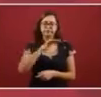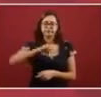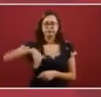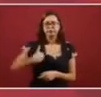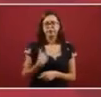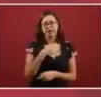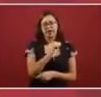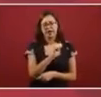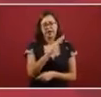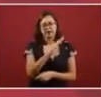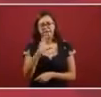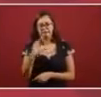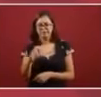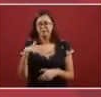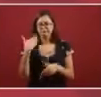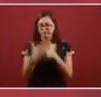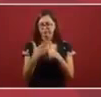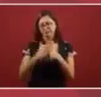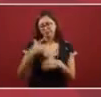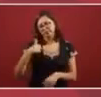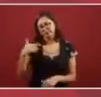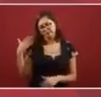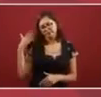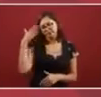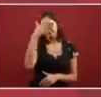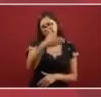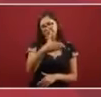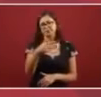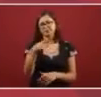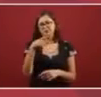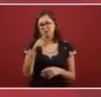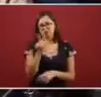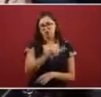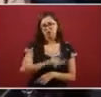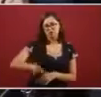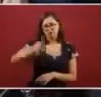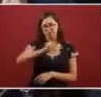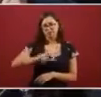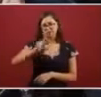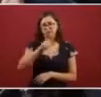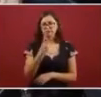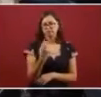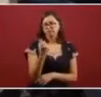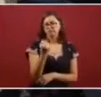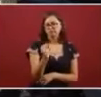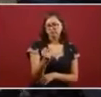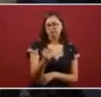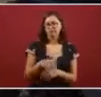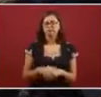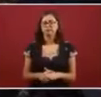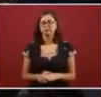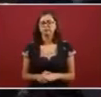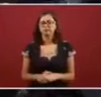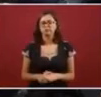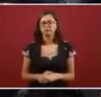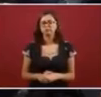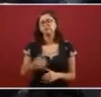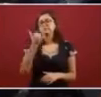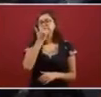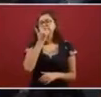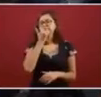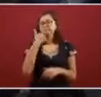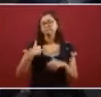tengo para Sonora el día lunes 2 de septiembre. Gracias. Me tengo que ir.